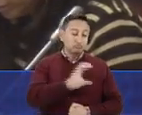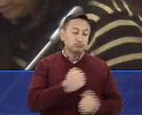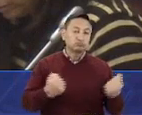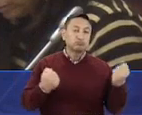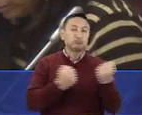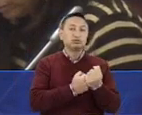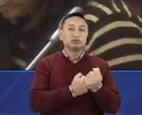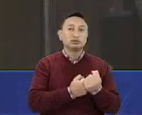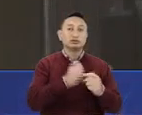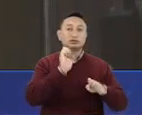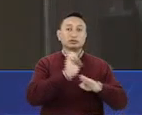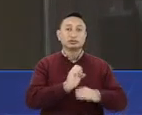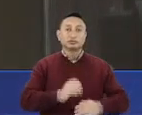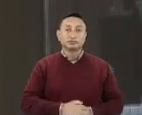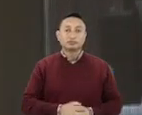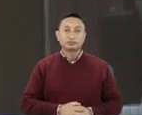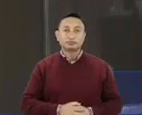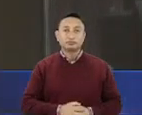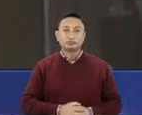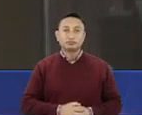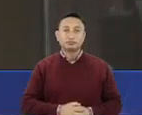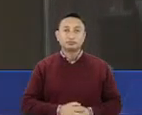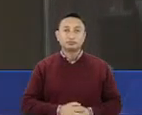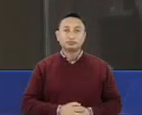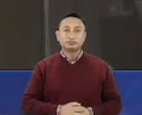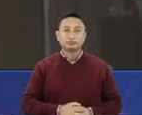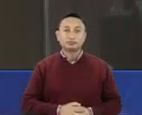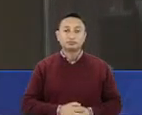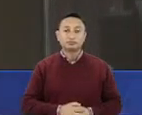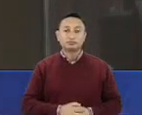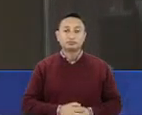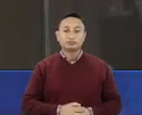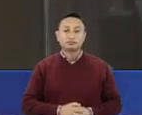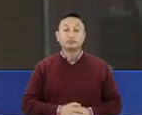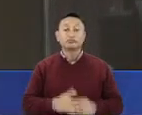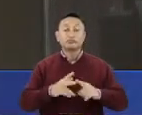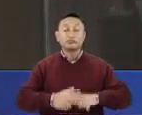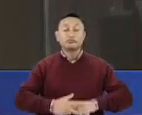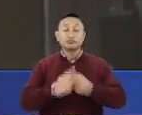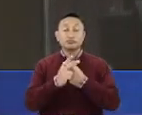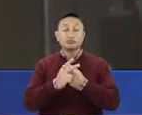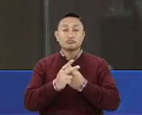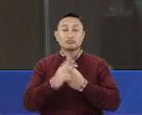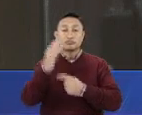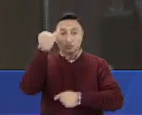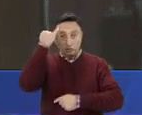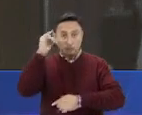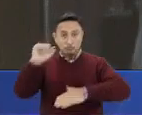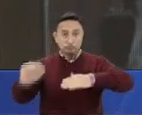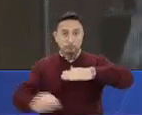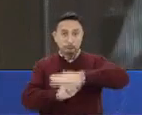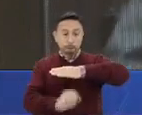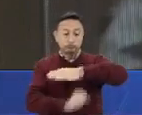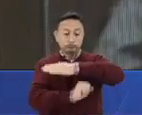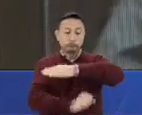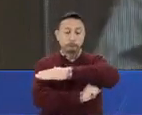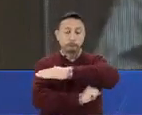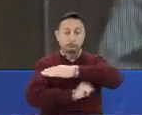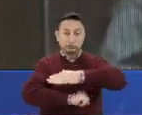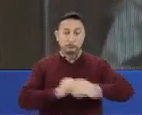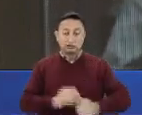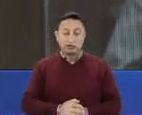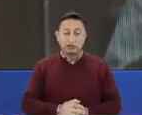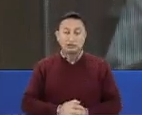inversión estatal. Estamos construyendo cimientos sólidos para el fortalecimiento